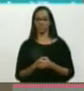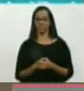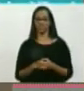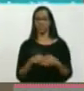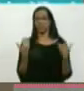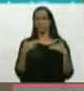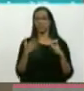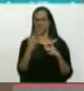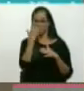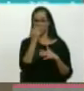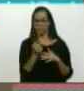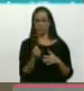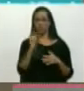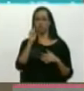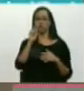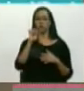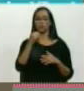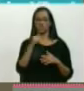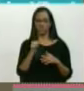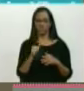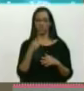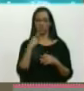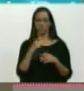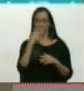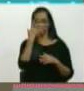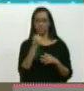una depresión. Ya sí, lo ¿verdad? Ha dicho bastante Carol G.